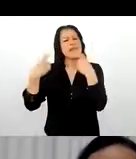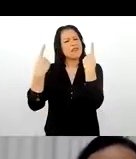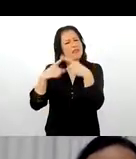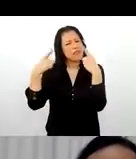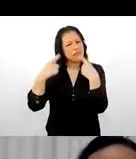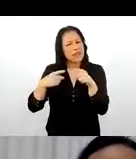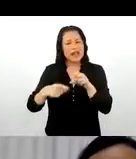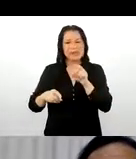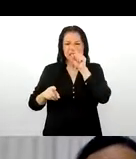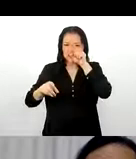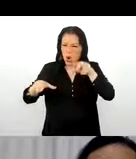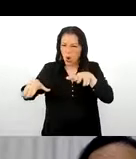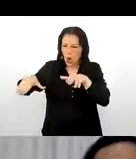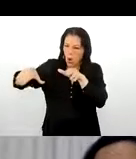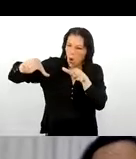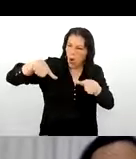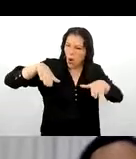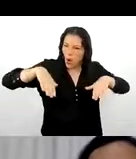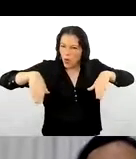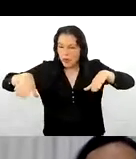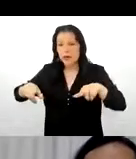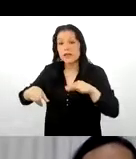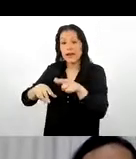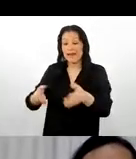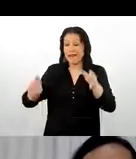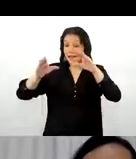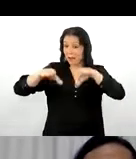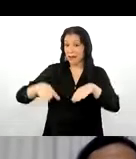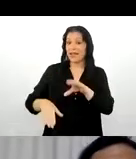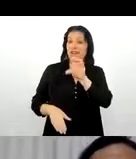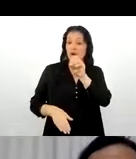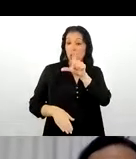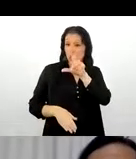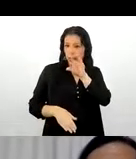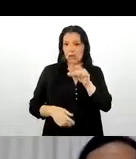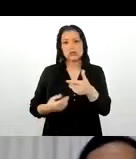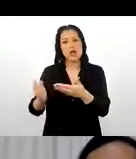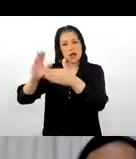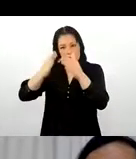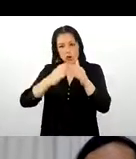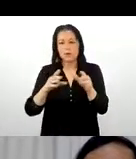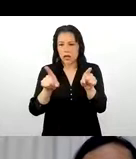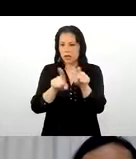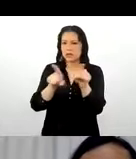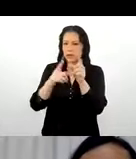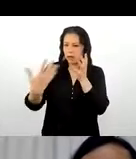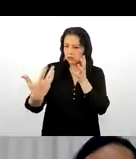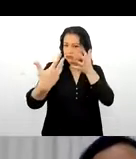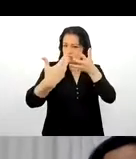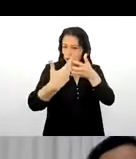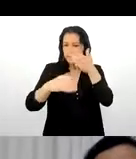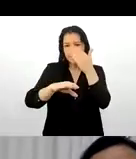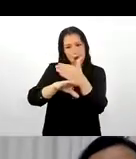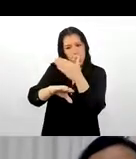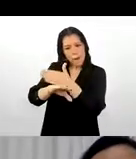cóndores, tan más numeroso que en el Valle del Colca, ¿no? Entonces, las comunidades también se están articulando poco a poco para